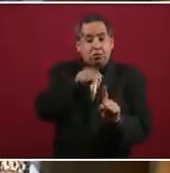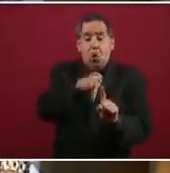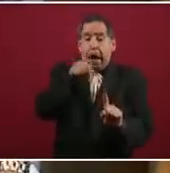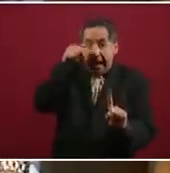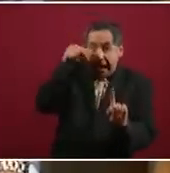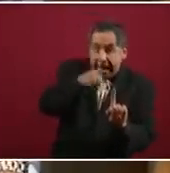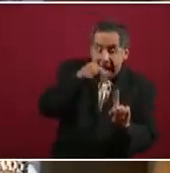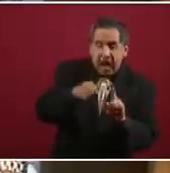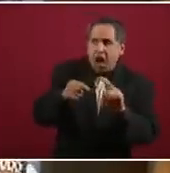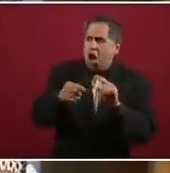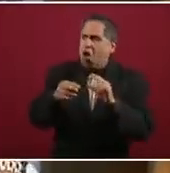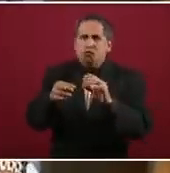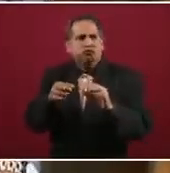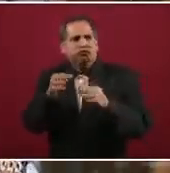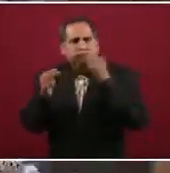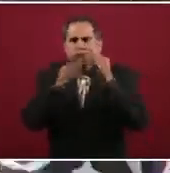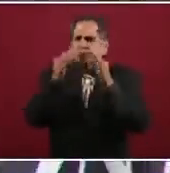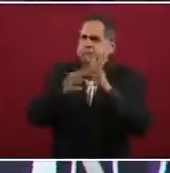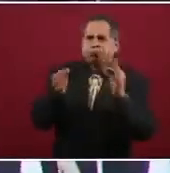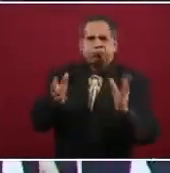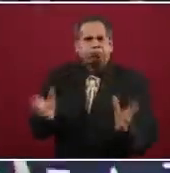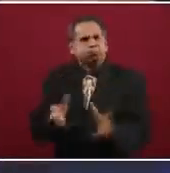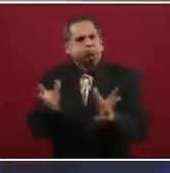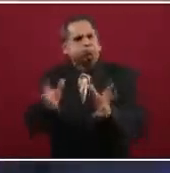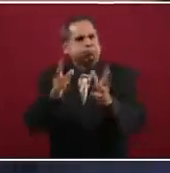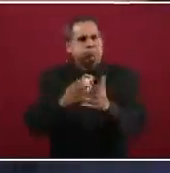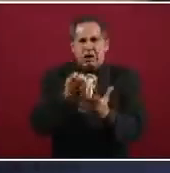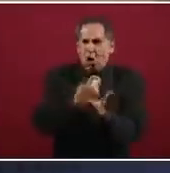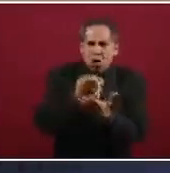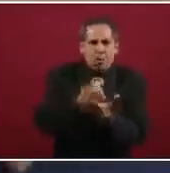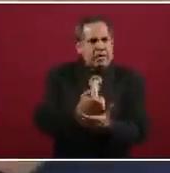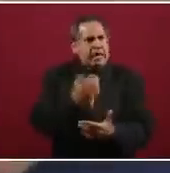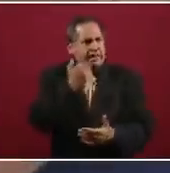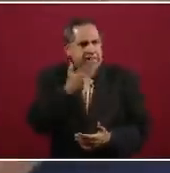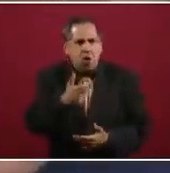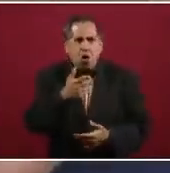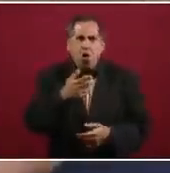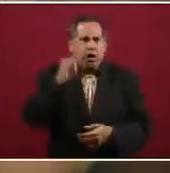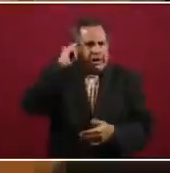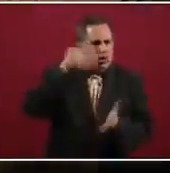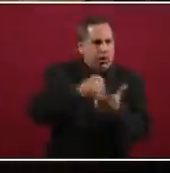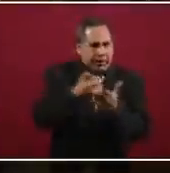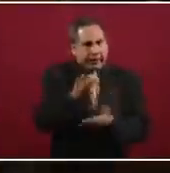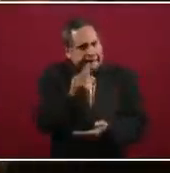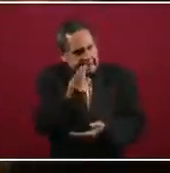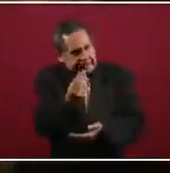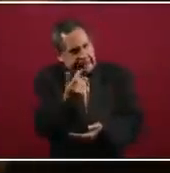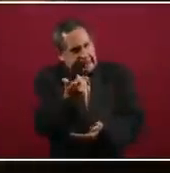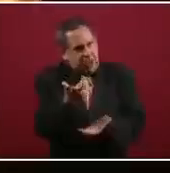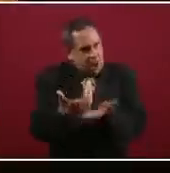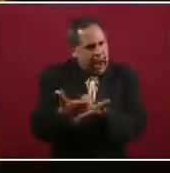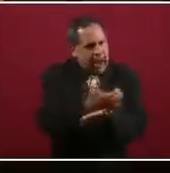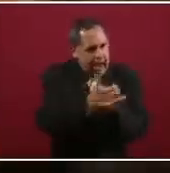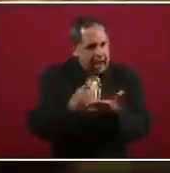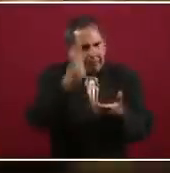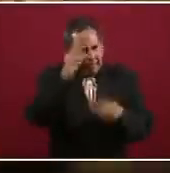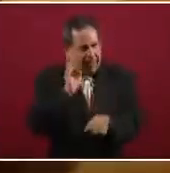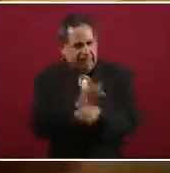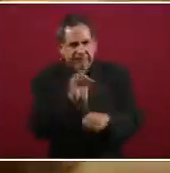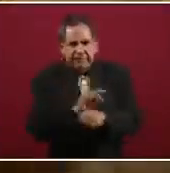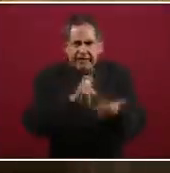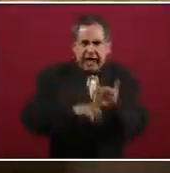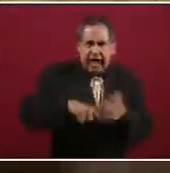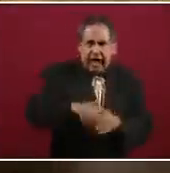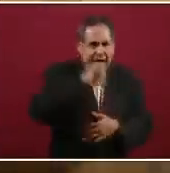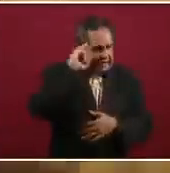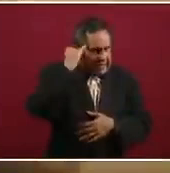promotor de una economía campesina beneficiando a las comunidades indígenas.